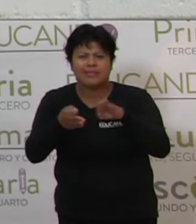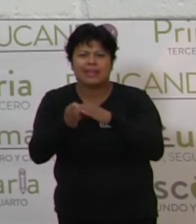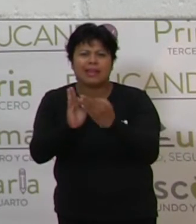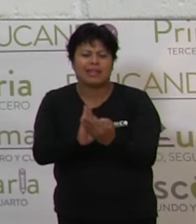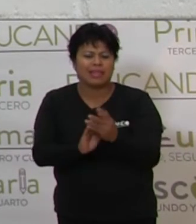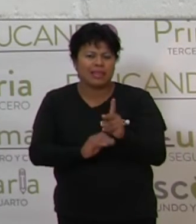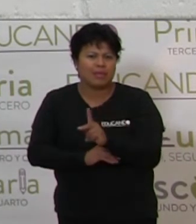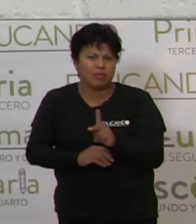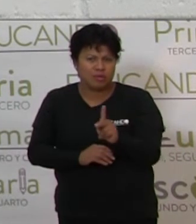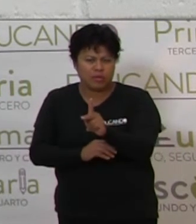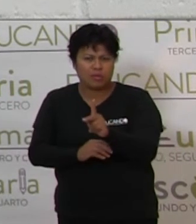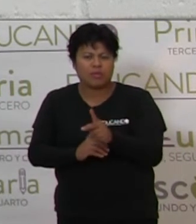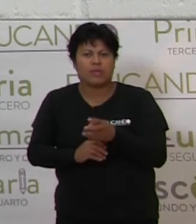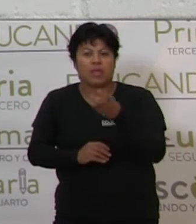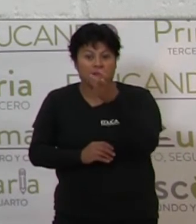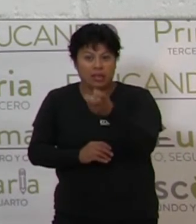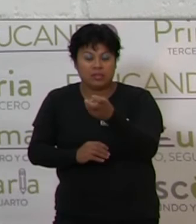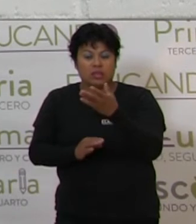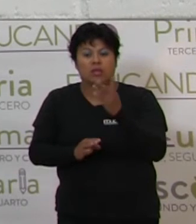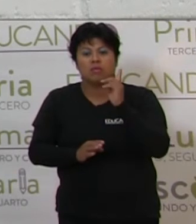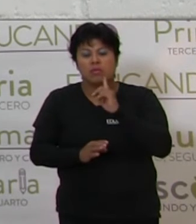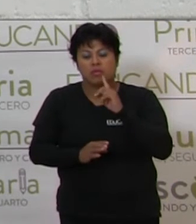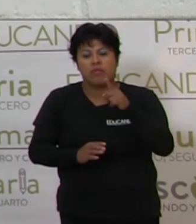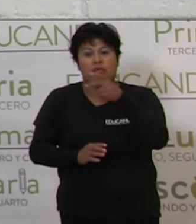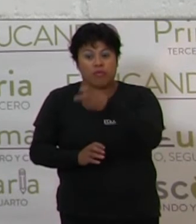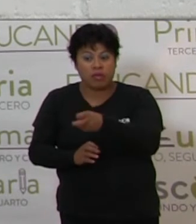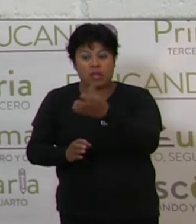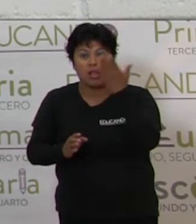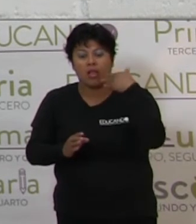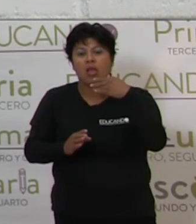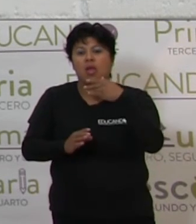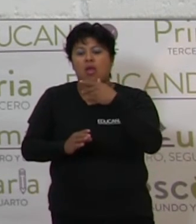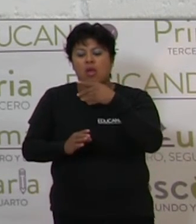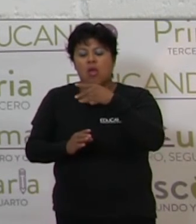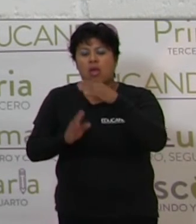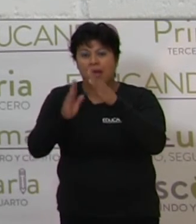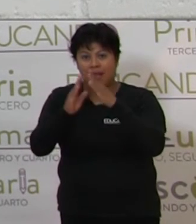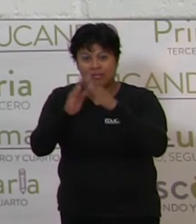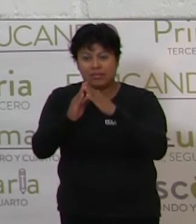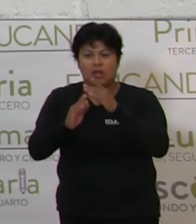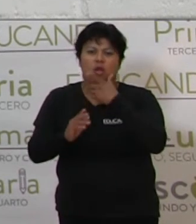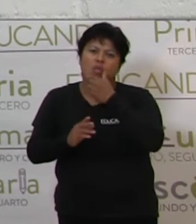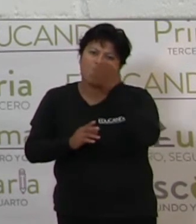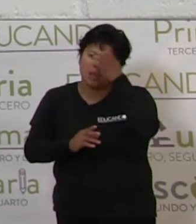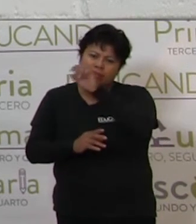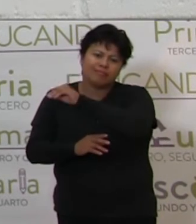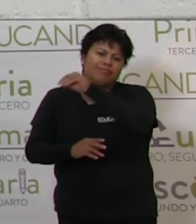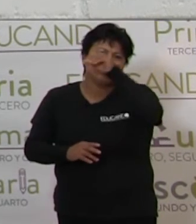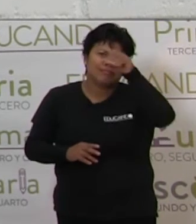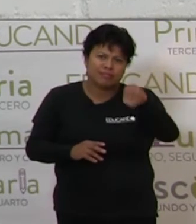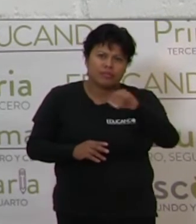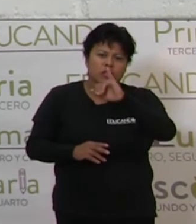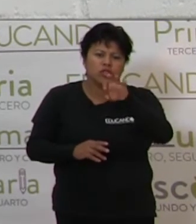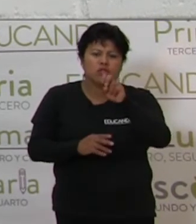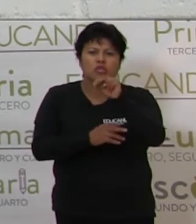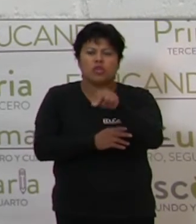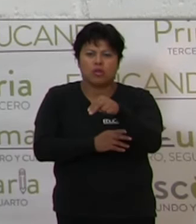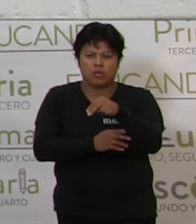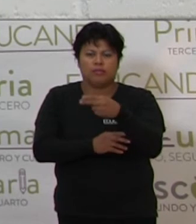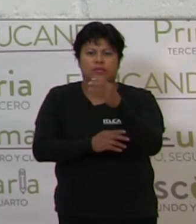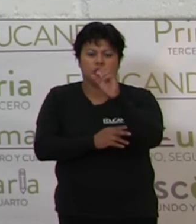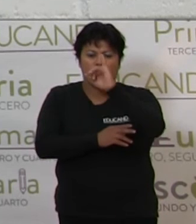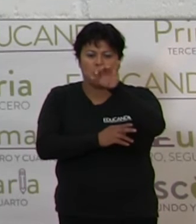pueblo. Entonces la antigua fue alquilada por John Poole, un viudo que la